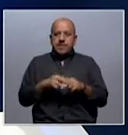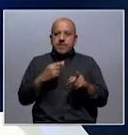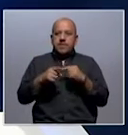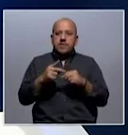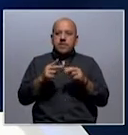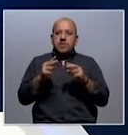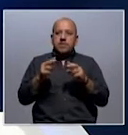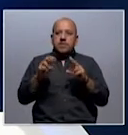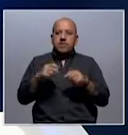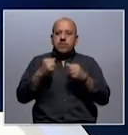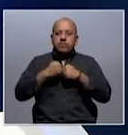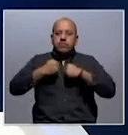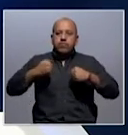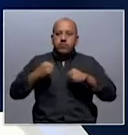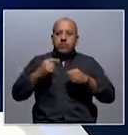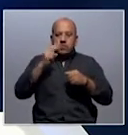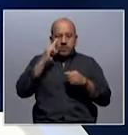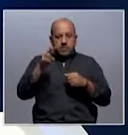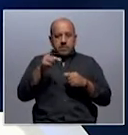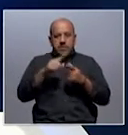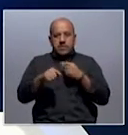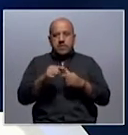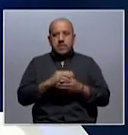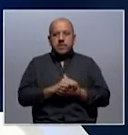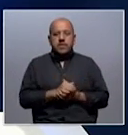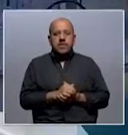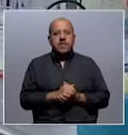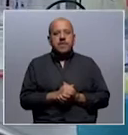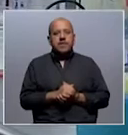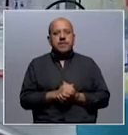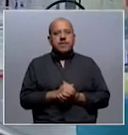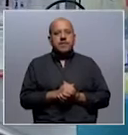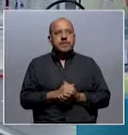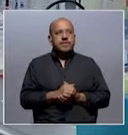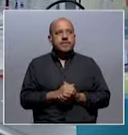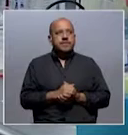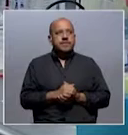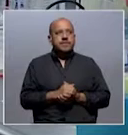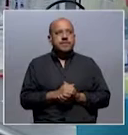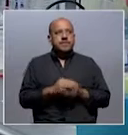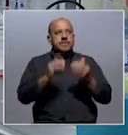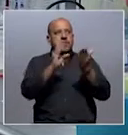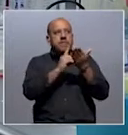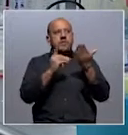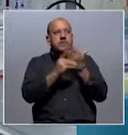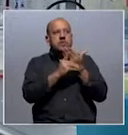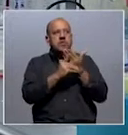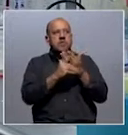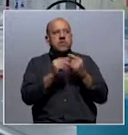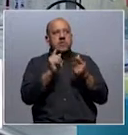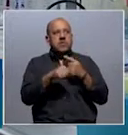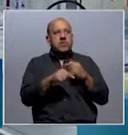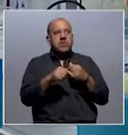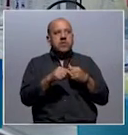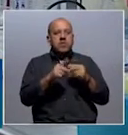digamos colateral con la obesidad le parece compartimos entonces a las científicas el proyecto inicia primero con los fondos